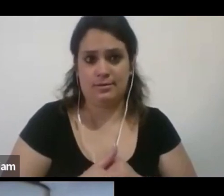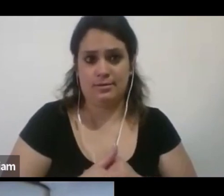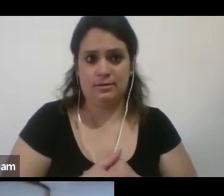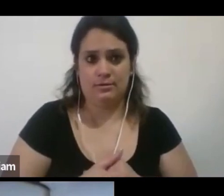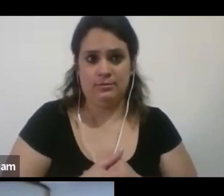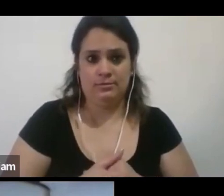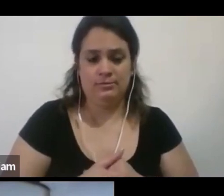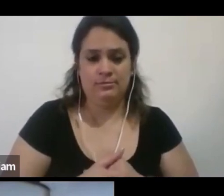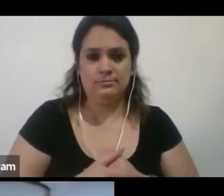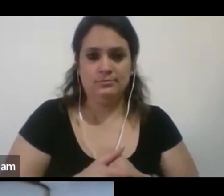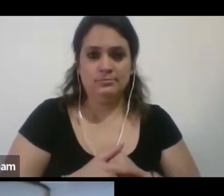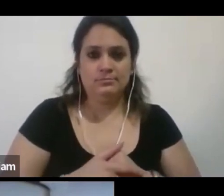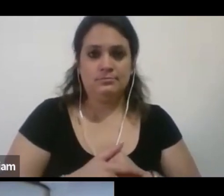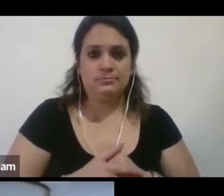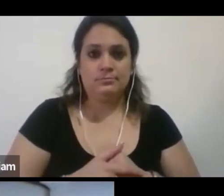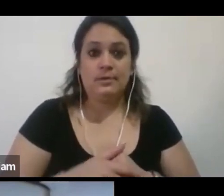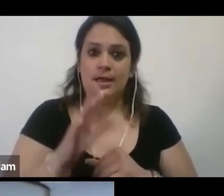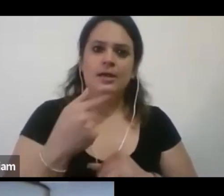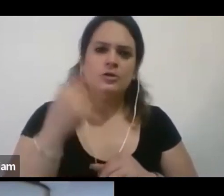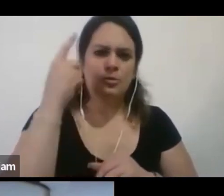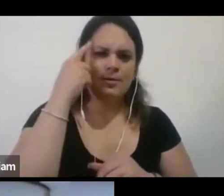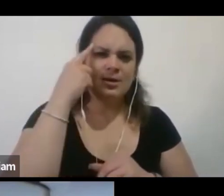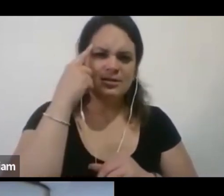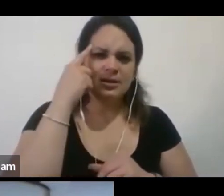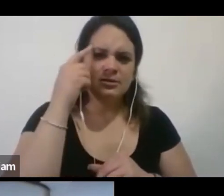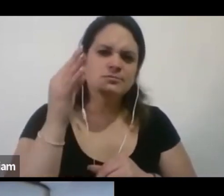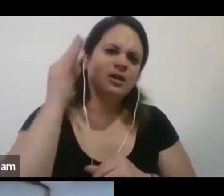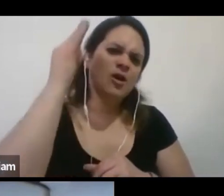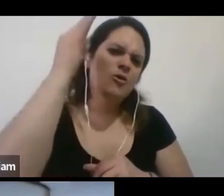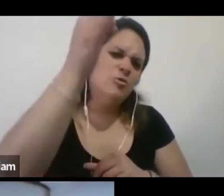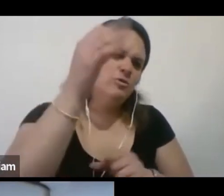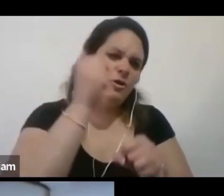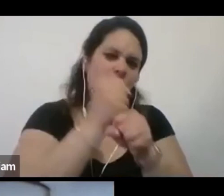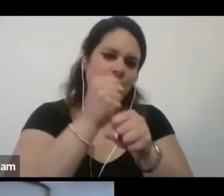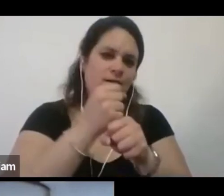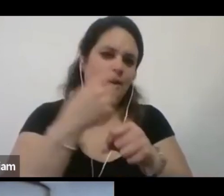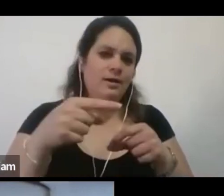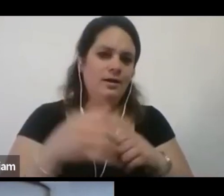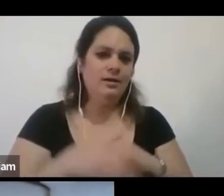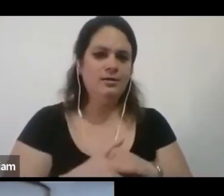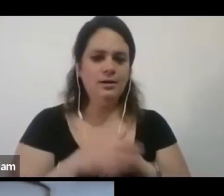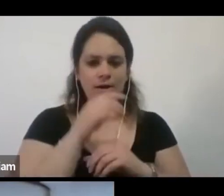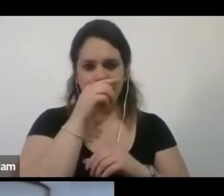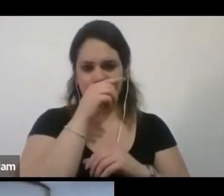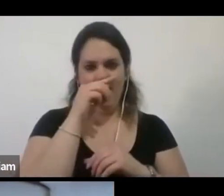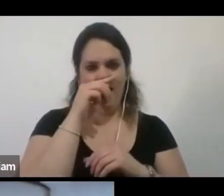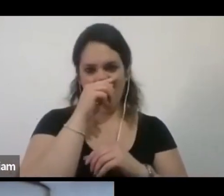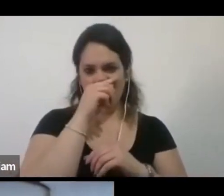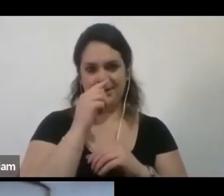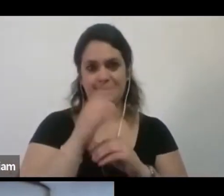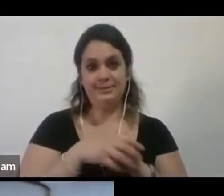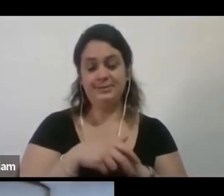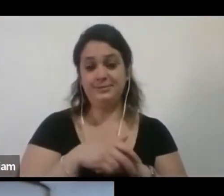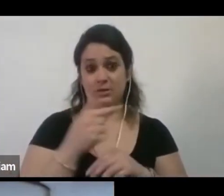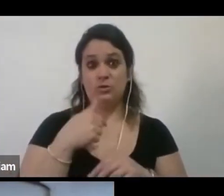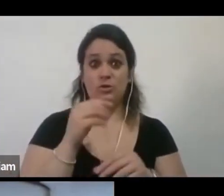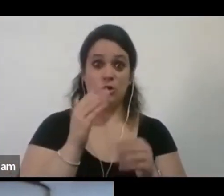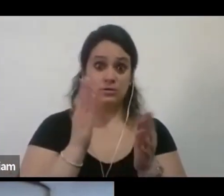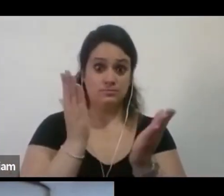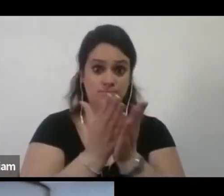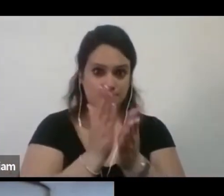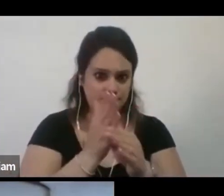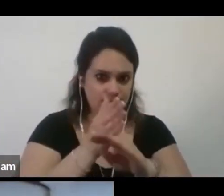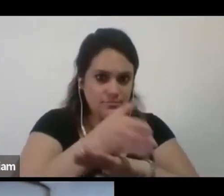uno va pensando qué quiere hacer el día de mañana. Y dentro de la carrera, cuando vos ingresas,